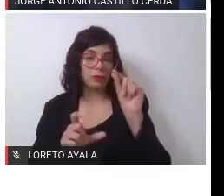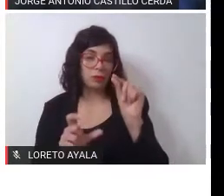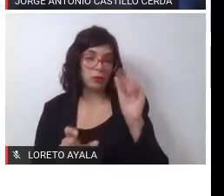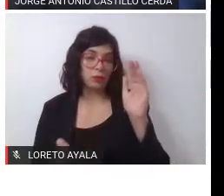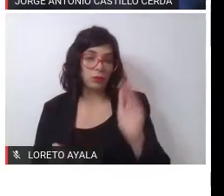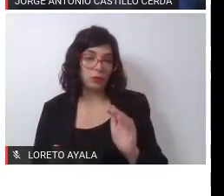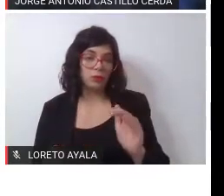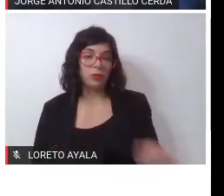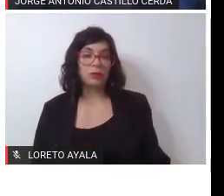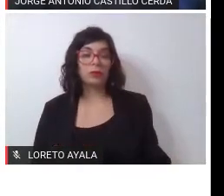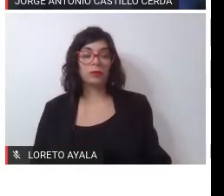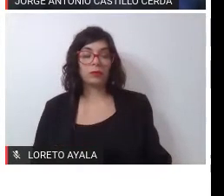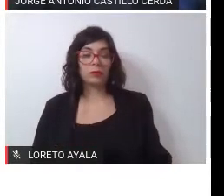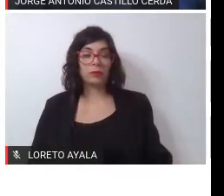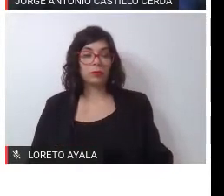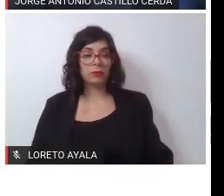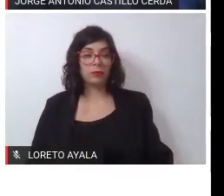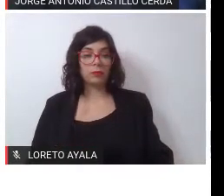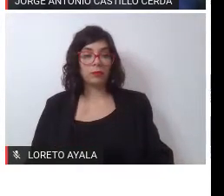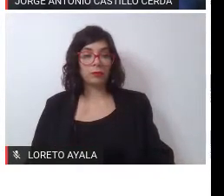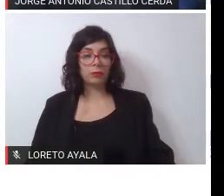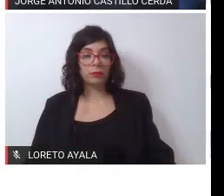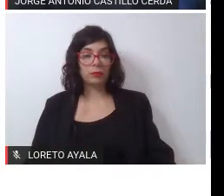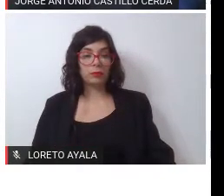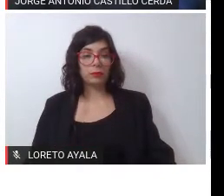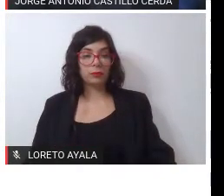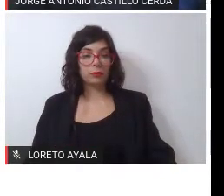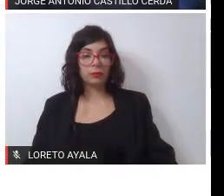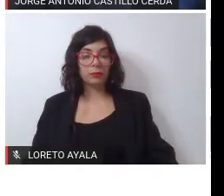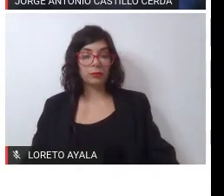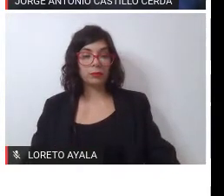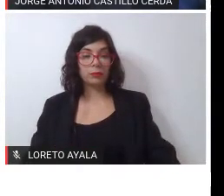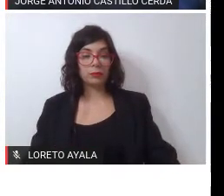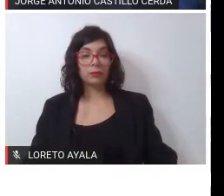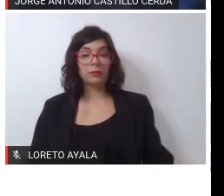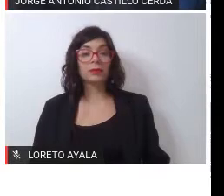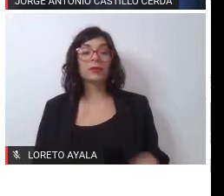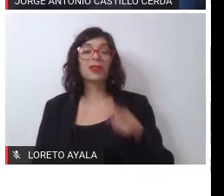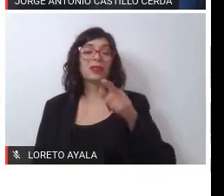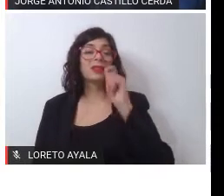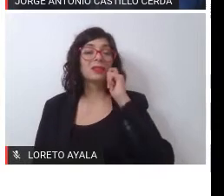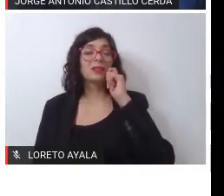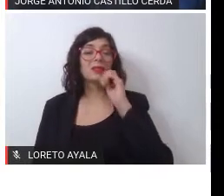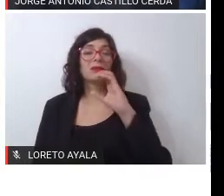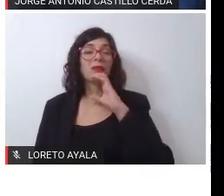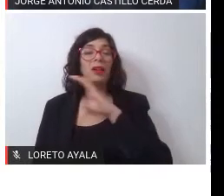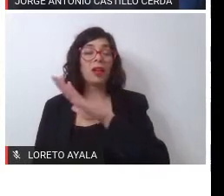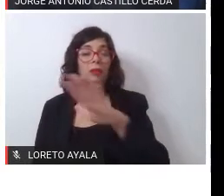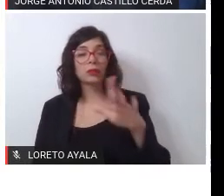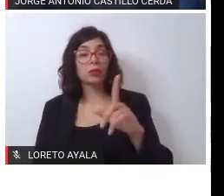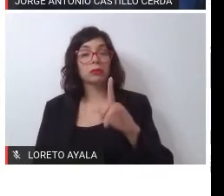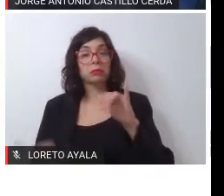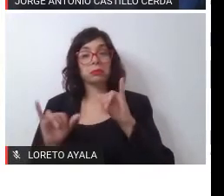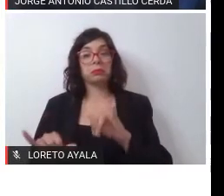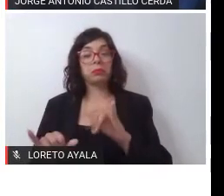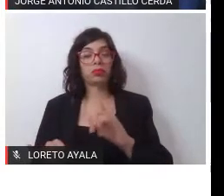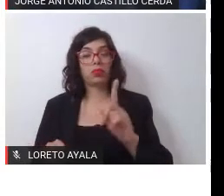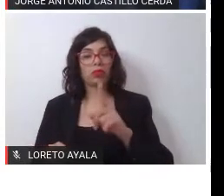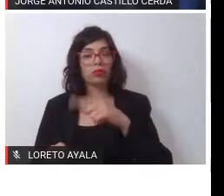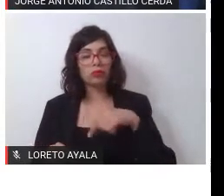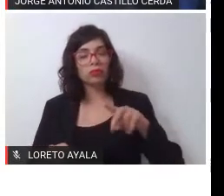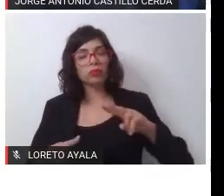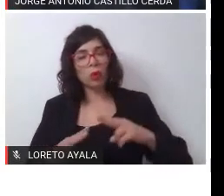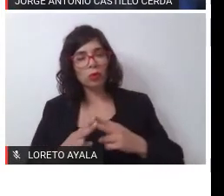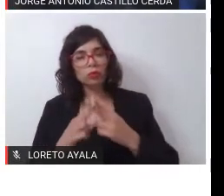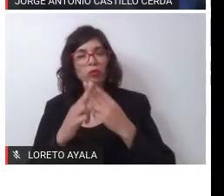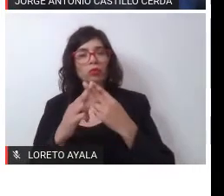lo rural no es algo estático, sino una construcción social, una manera en que la sociedad ha organizado la